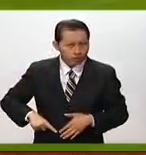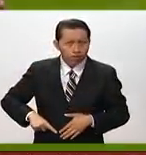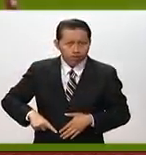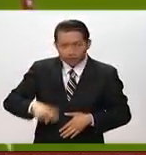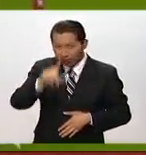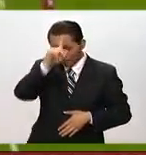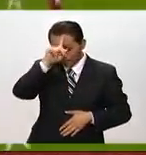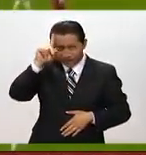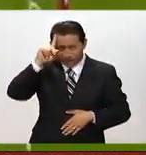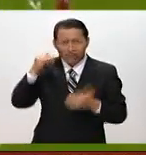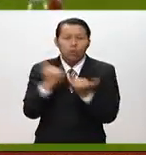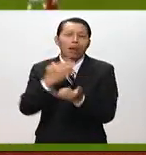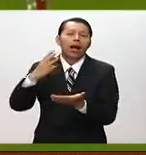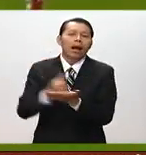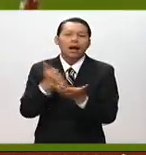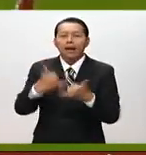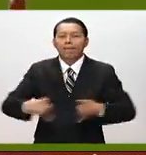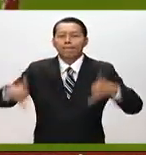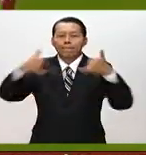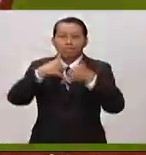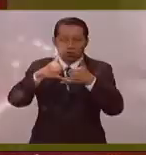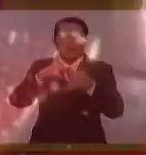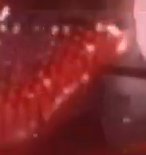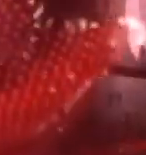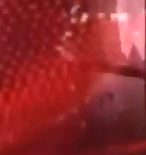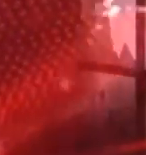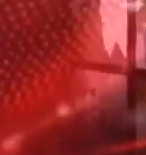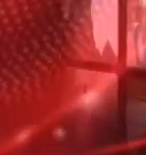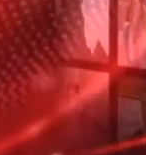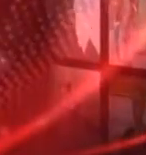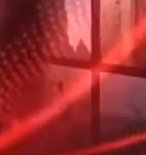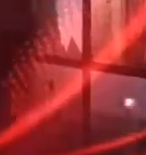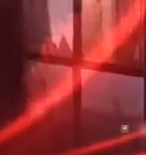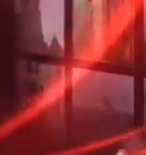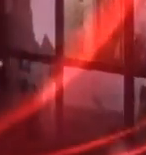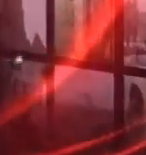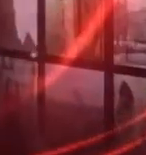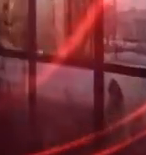Madrid, campeón de la Supercopa de España.